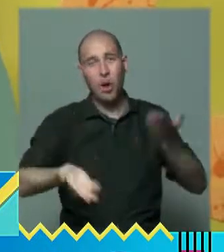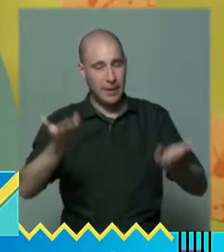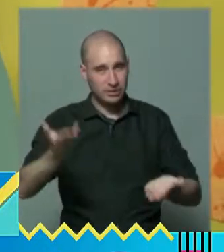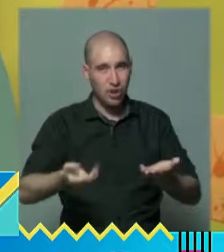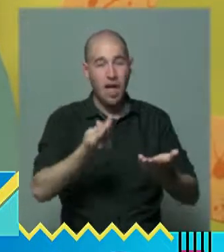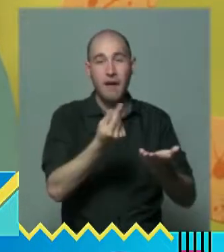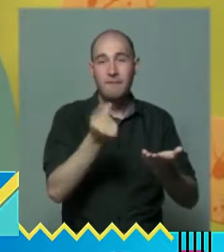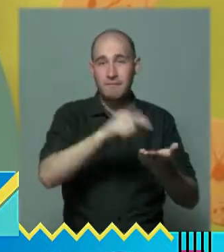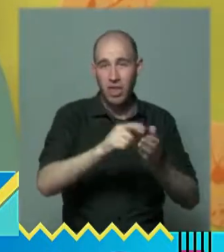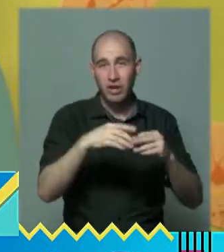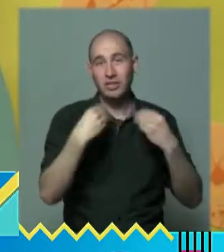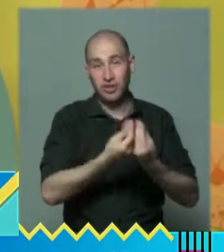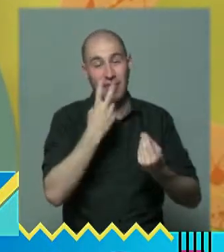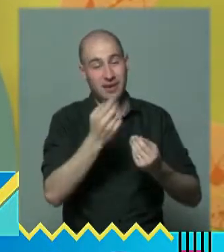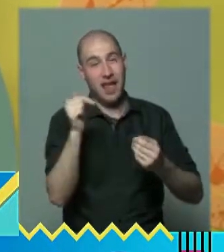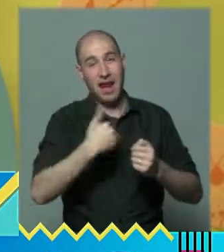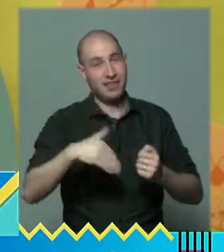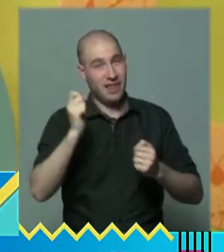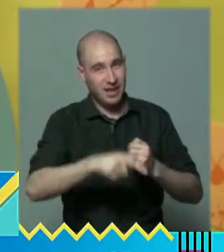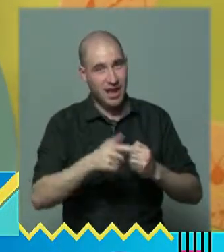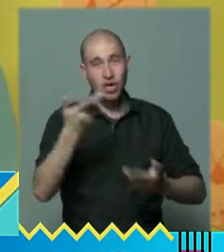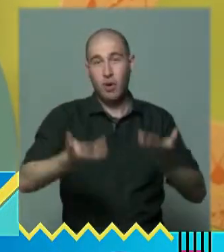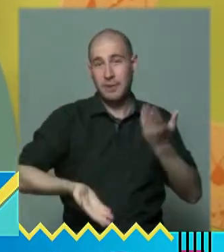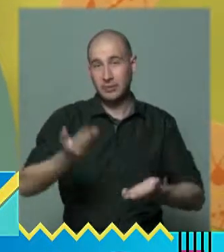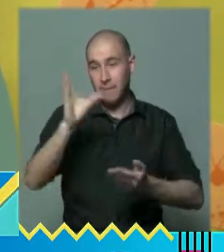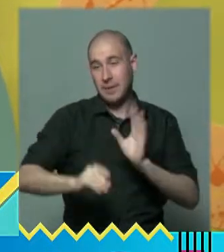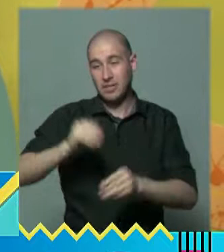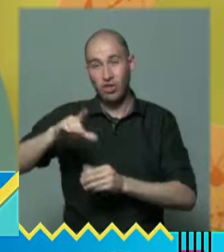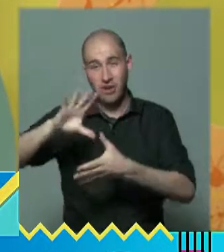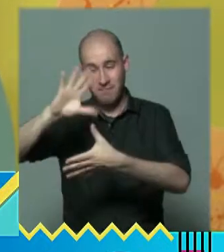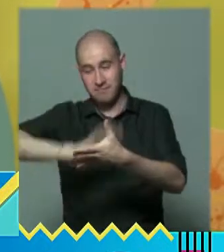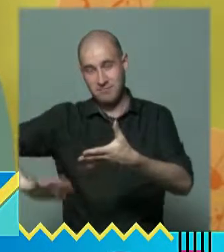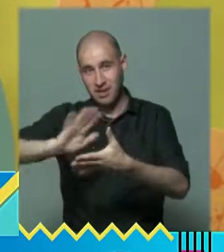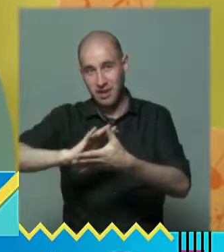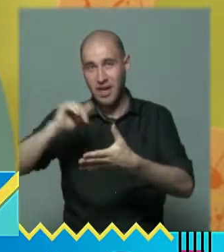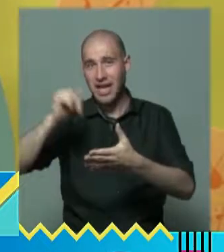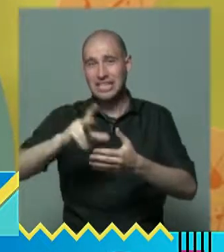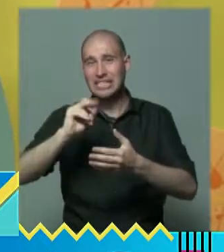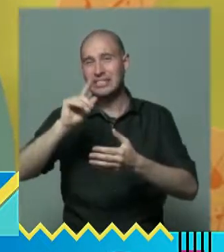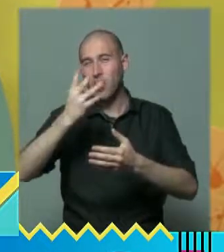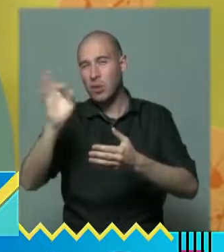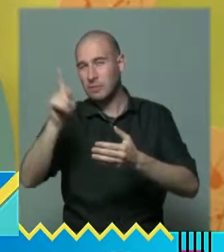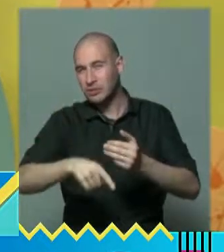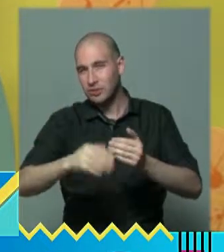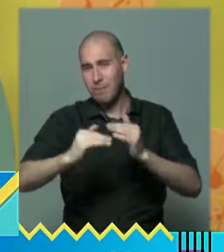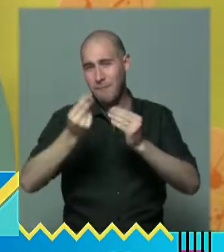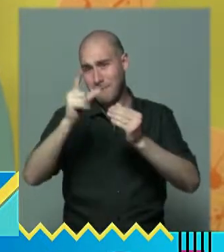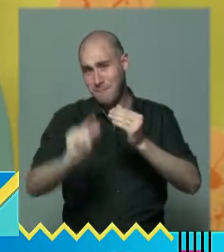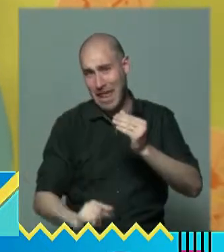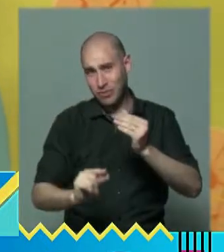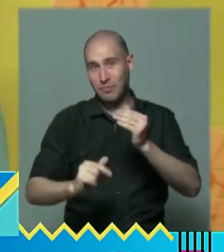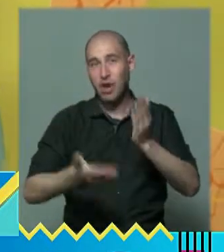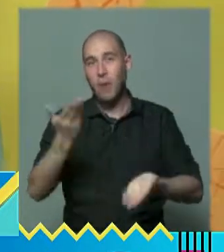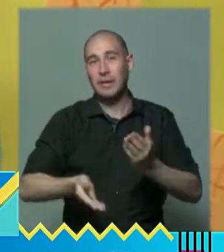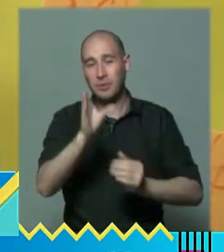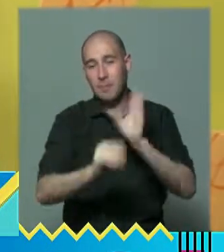el valor de la canasta energética de Argentina frente al resto de los países de la región, todavía estamos un 30, un 40% más baratos que